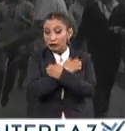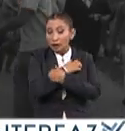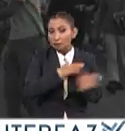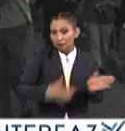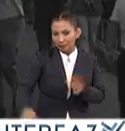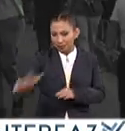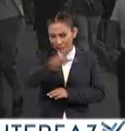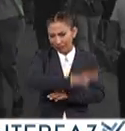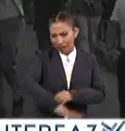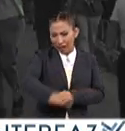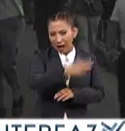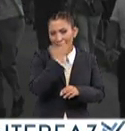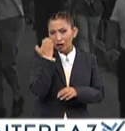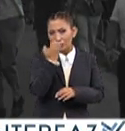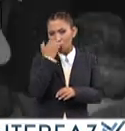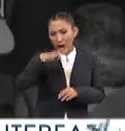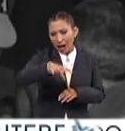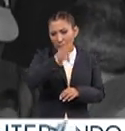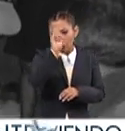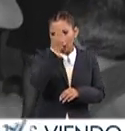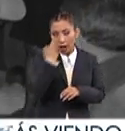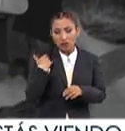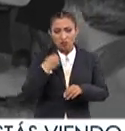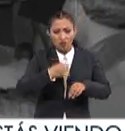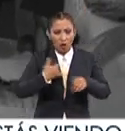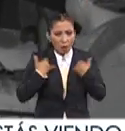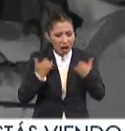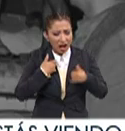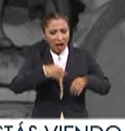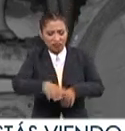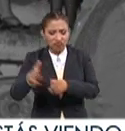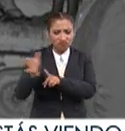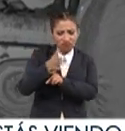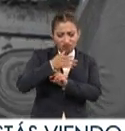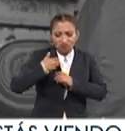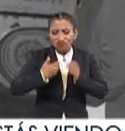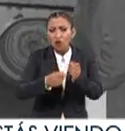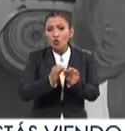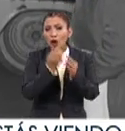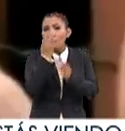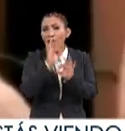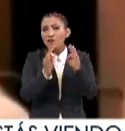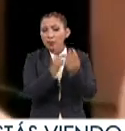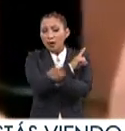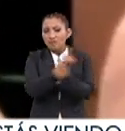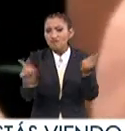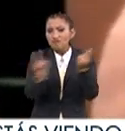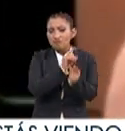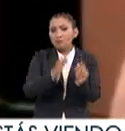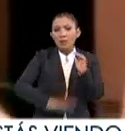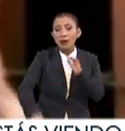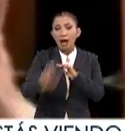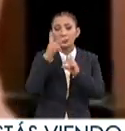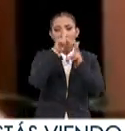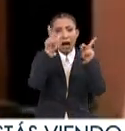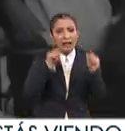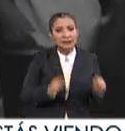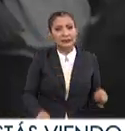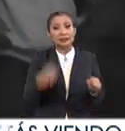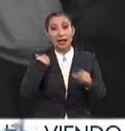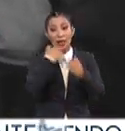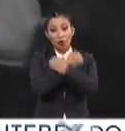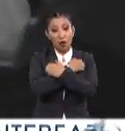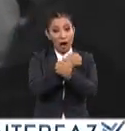En los campus universitarios, movimientos juveniles abanderaban una nueva forma de convivencia basada en el pacifismo.